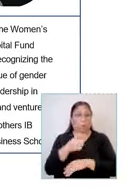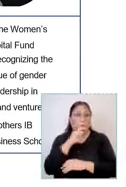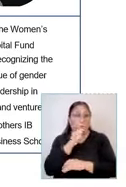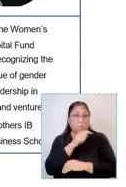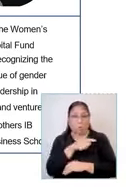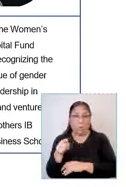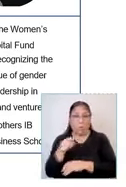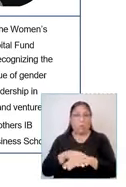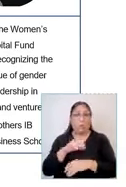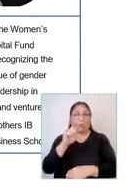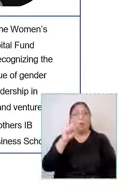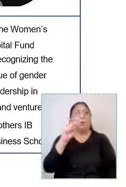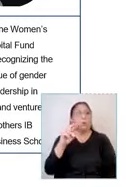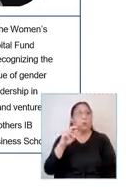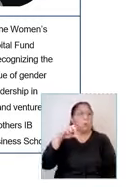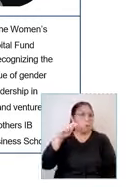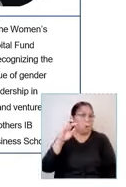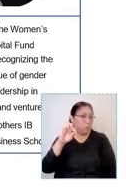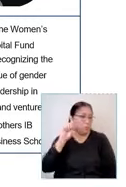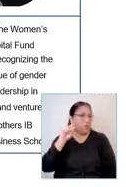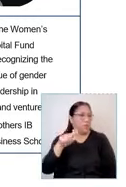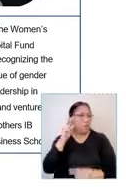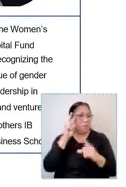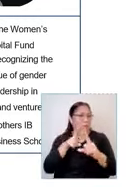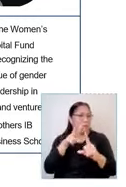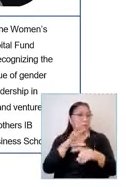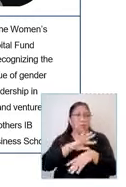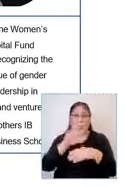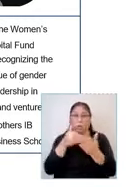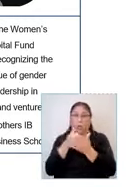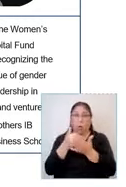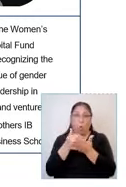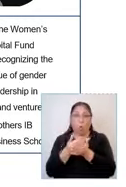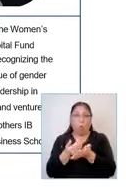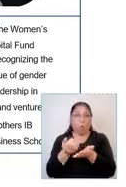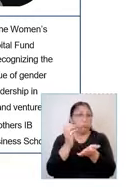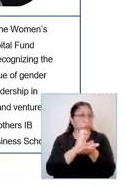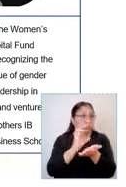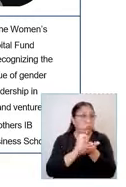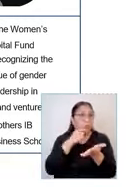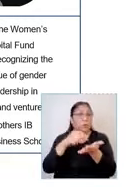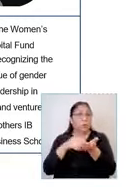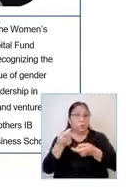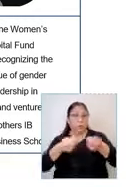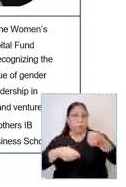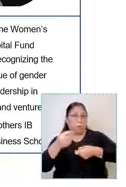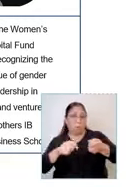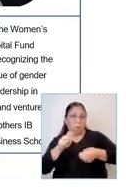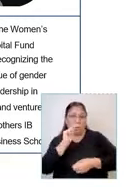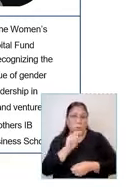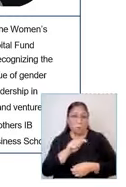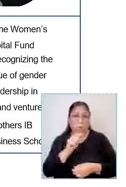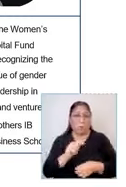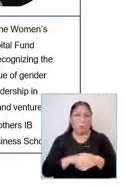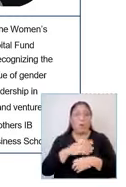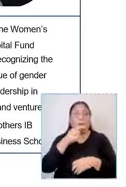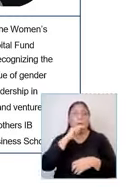startups. Si vemos a los socios generales de los venture capitalists, las mujeres